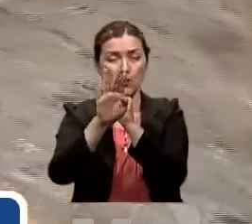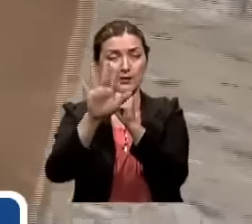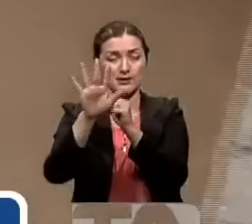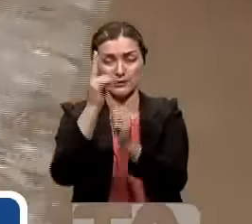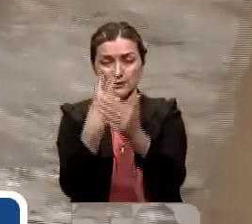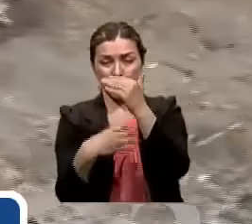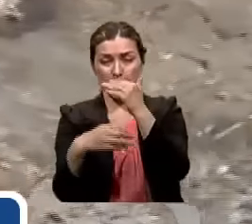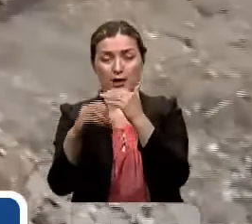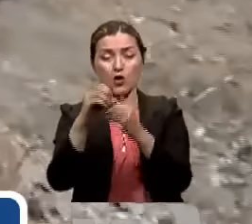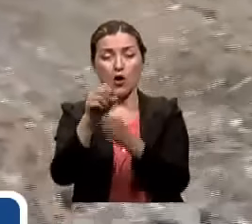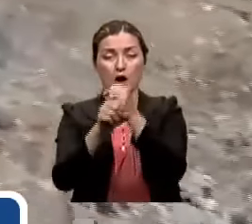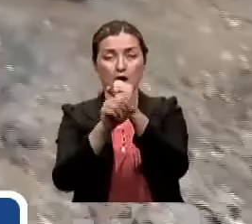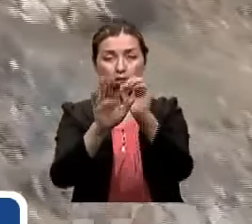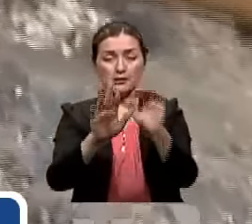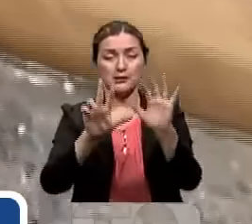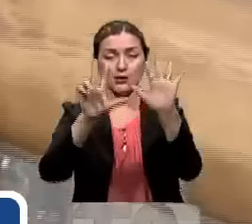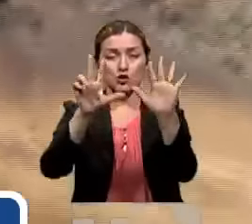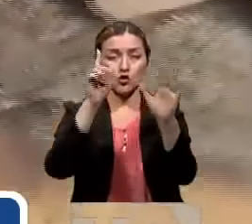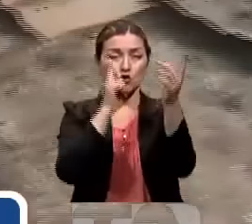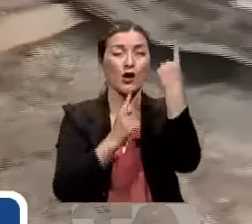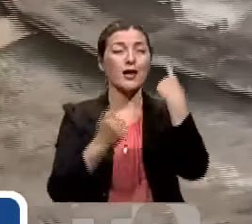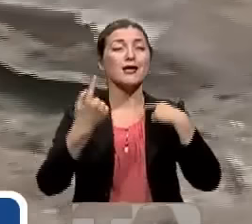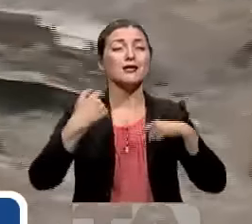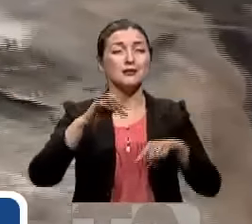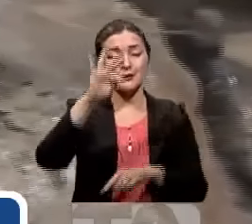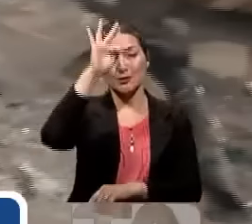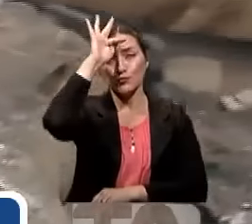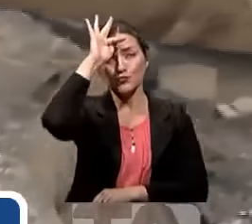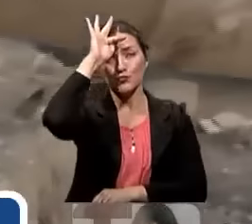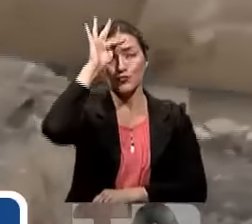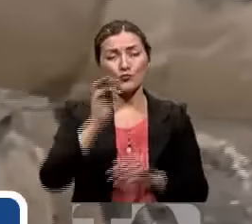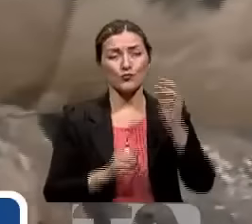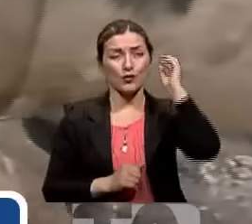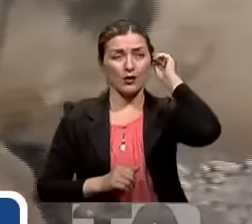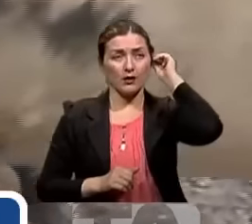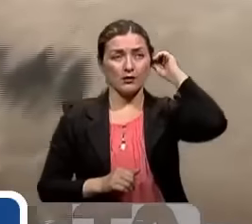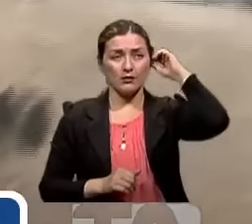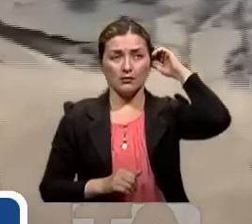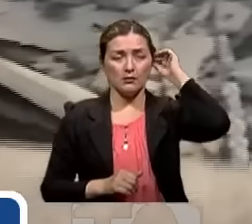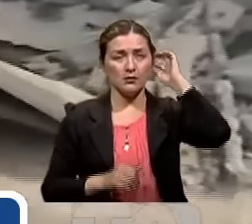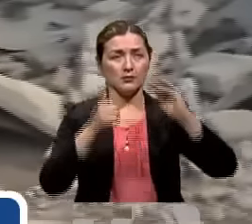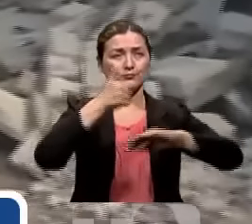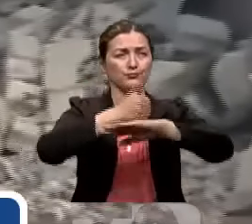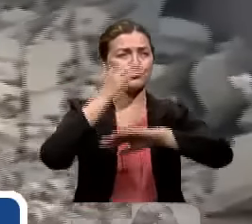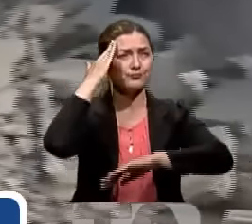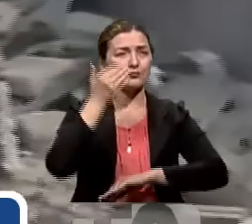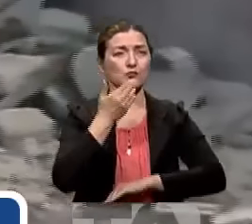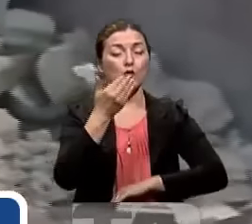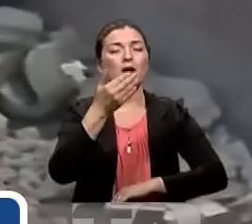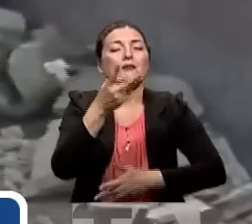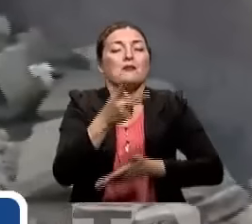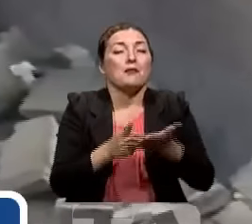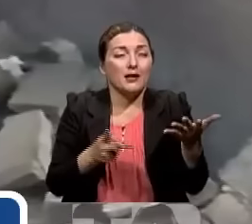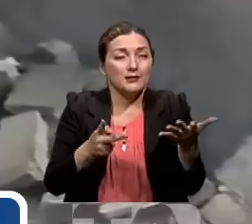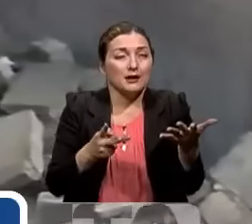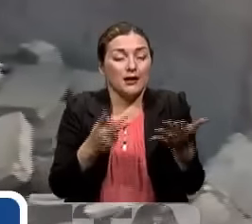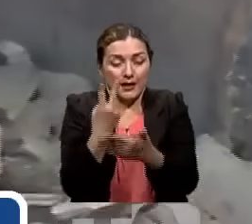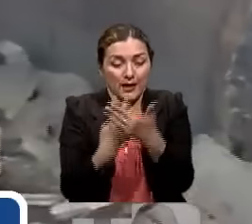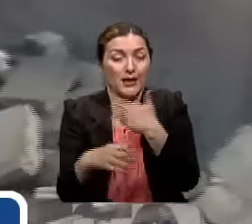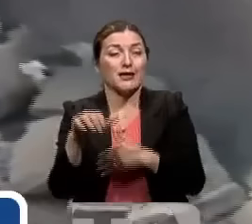hijo de 18, están en una casa de salud. ¿Cómo las autoridades se enteran lo que ocurría acá? Es que la hija de este